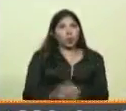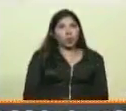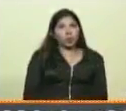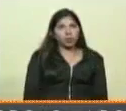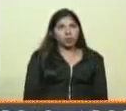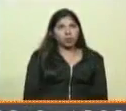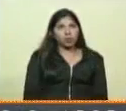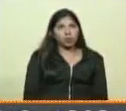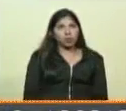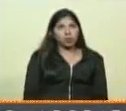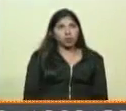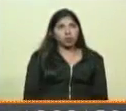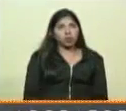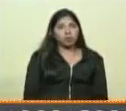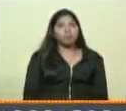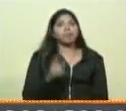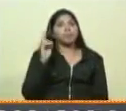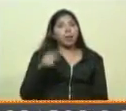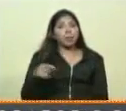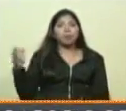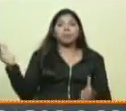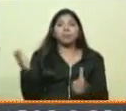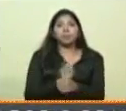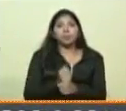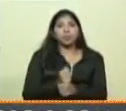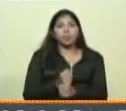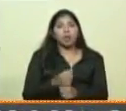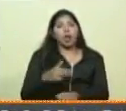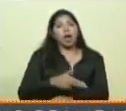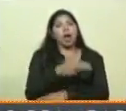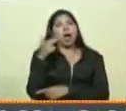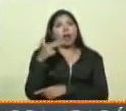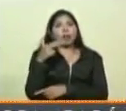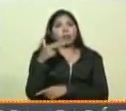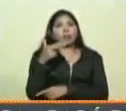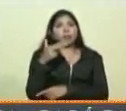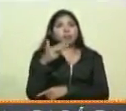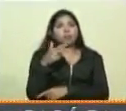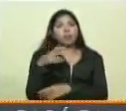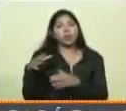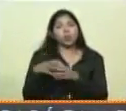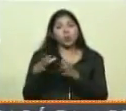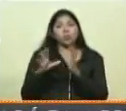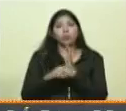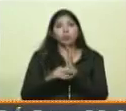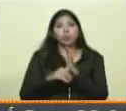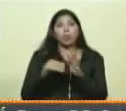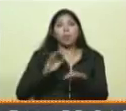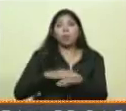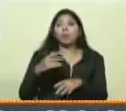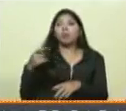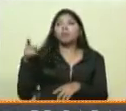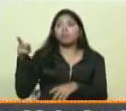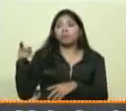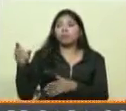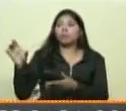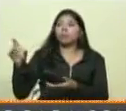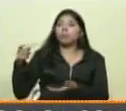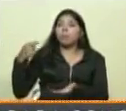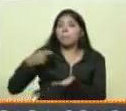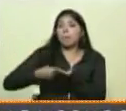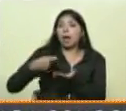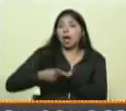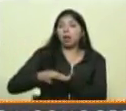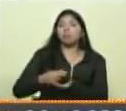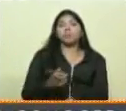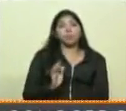se le incautó un arma larga recortada. Son delincuentes, porque ellos están pagados, tal como lo dijo la persona que fue